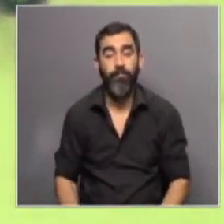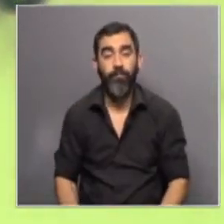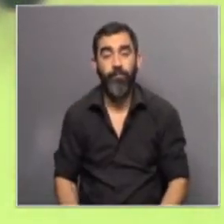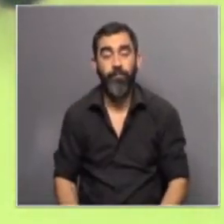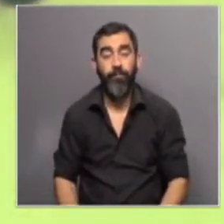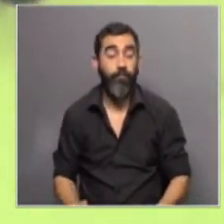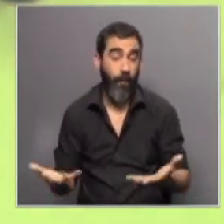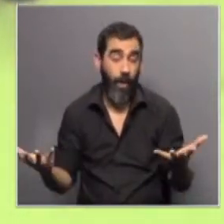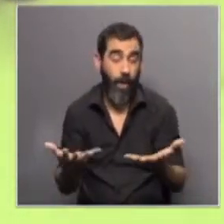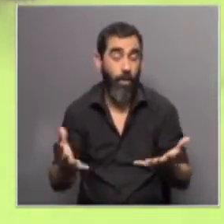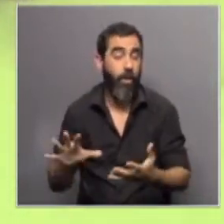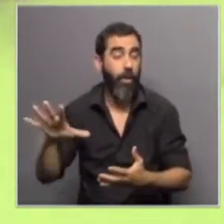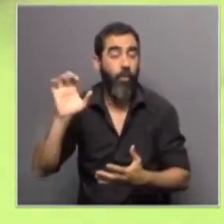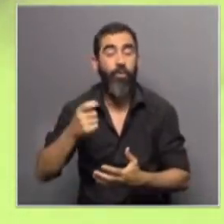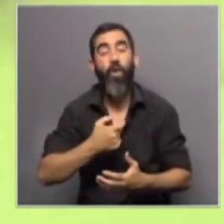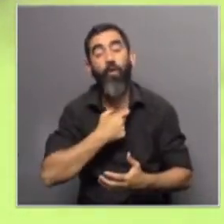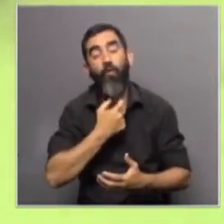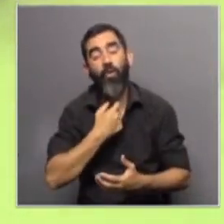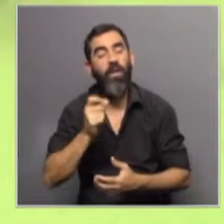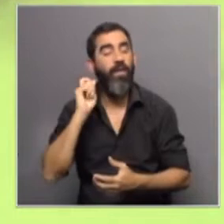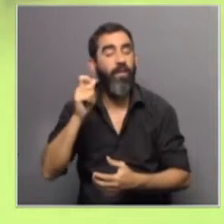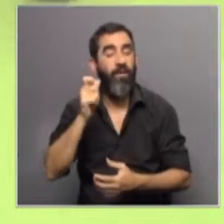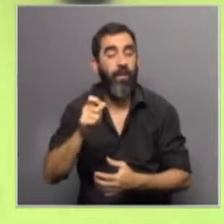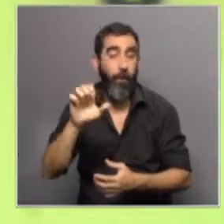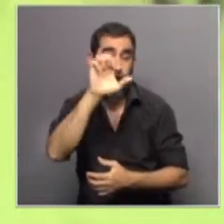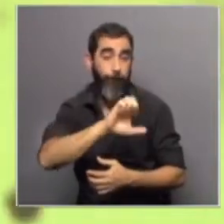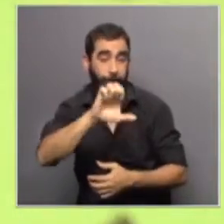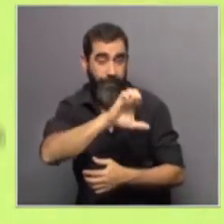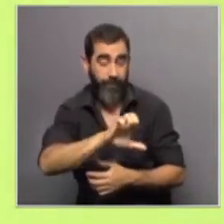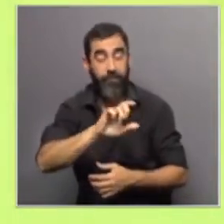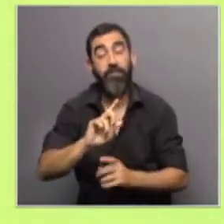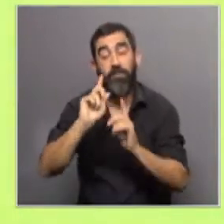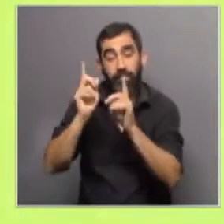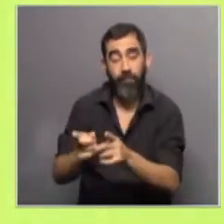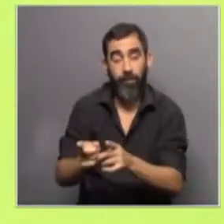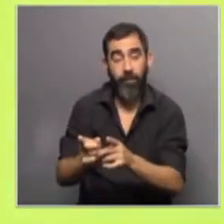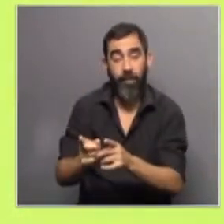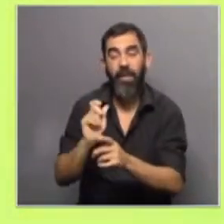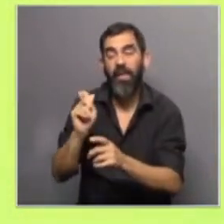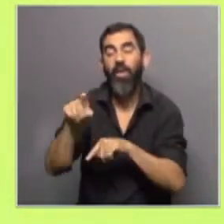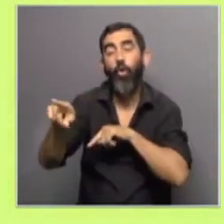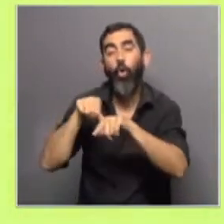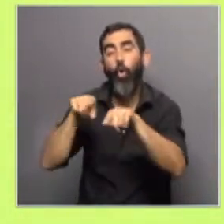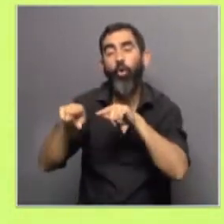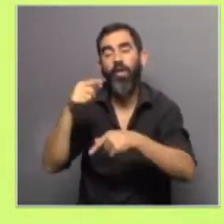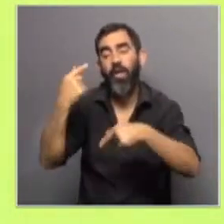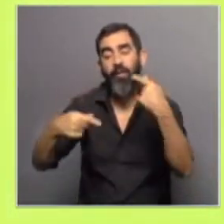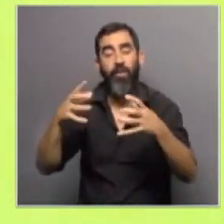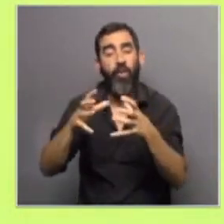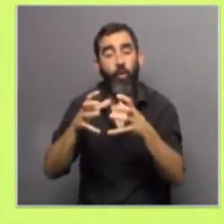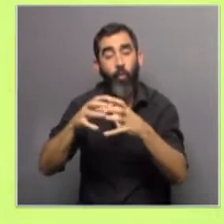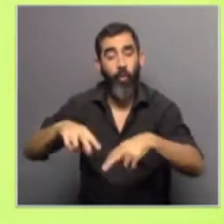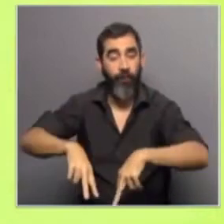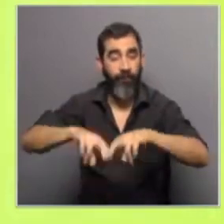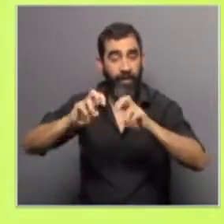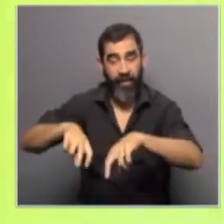tramo vamos a escuchar las voces, por un lado, la de la empresa y por otro, la de quien coordinó los diferentes grupos de